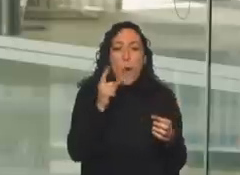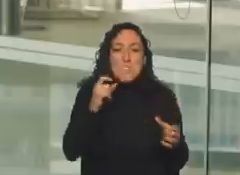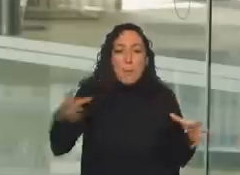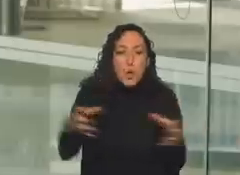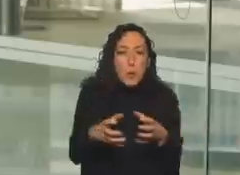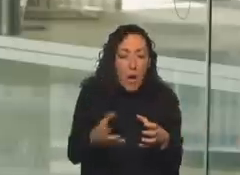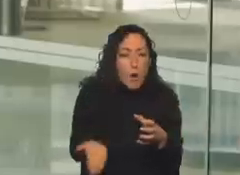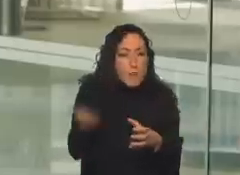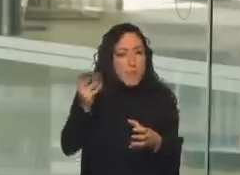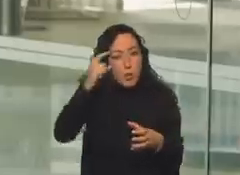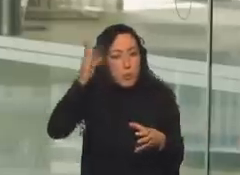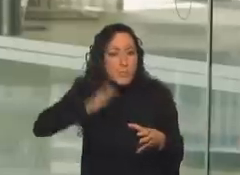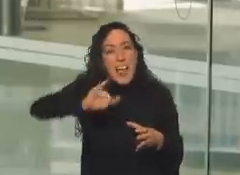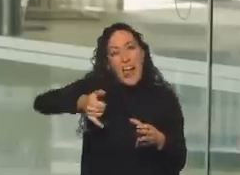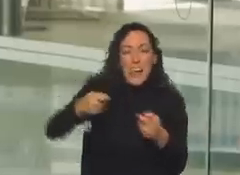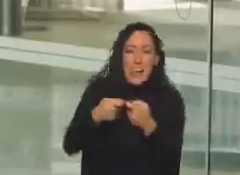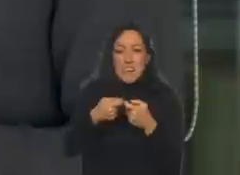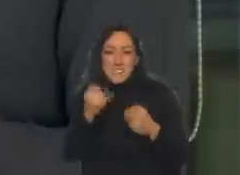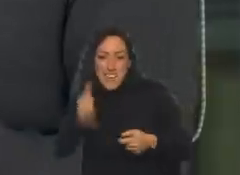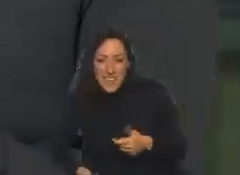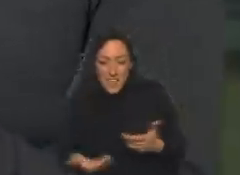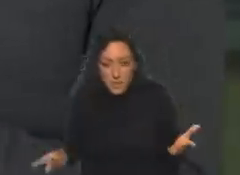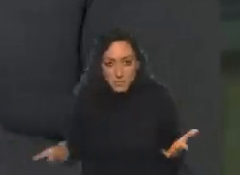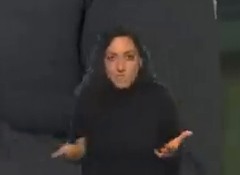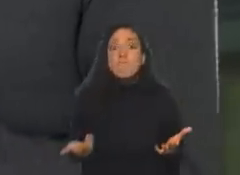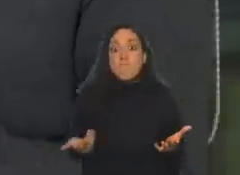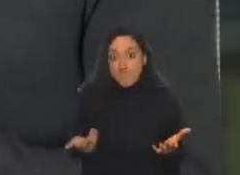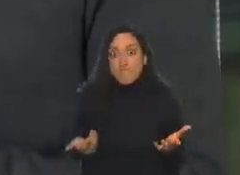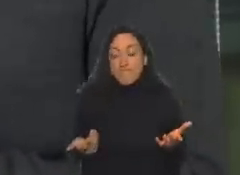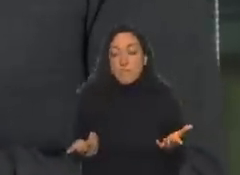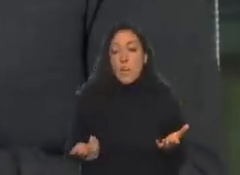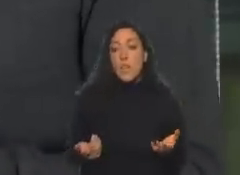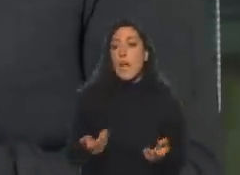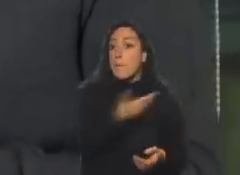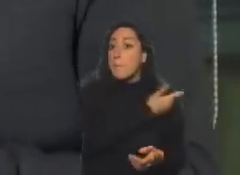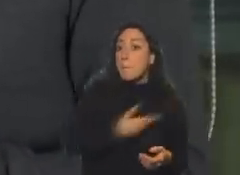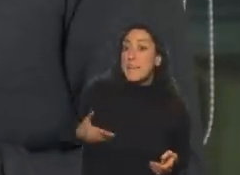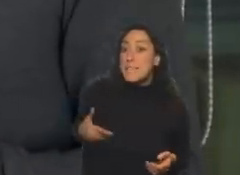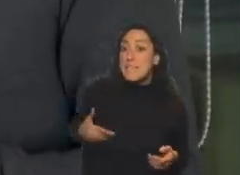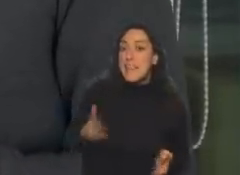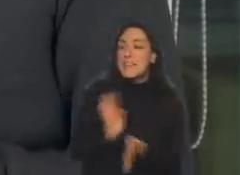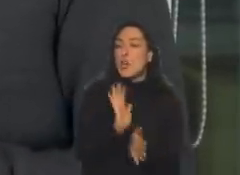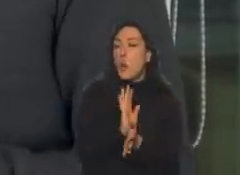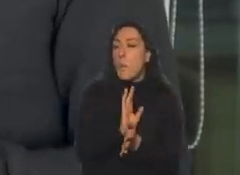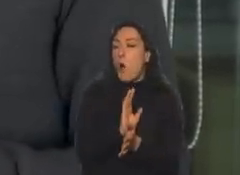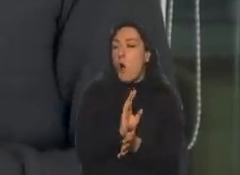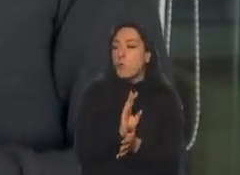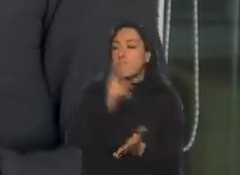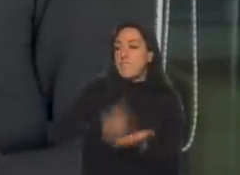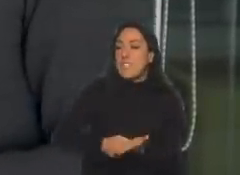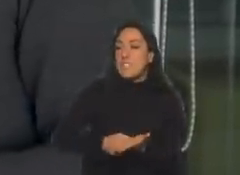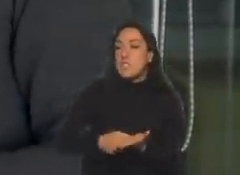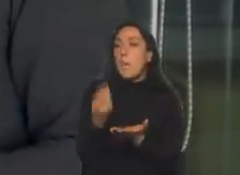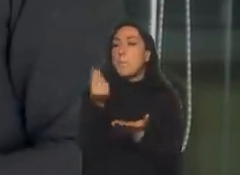aumentamos los precios de 10%. Sí, dale, hagámoslo. De hecho, cuando el presidente le declara la guerra a los